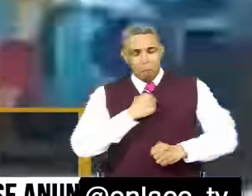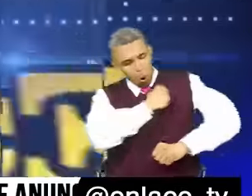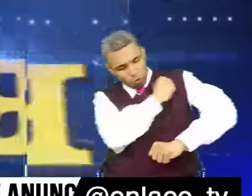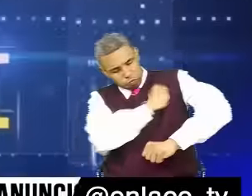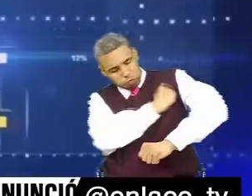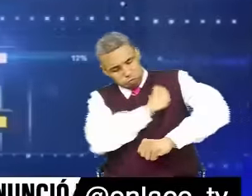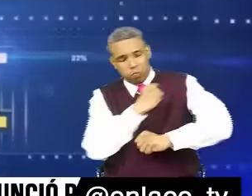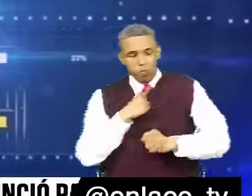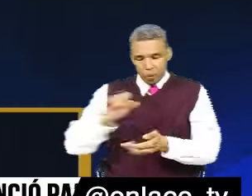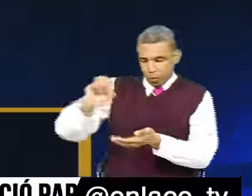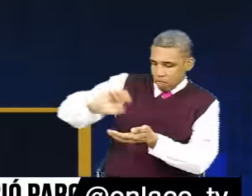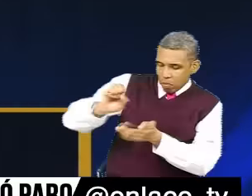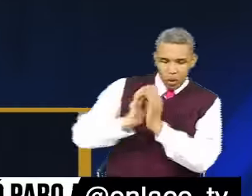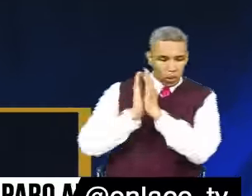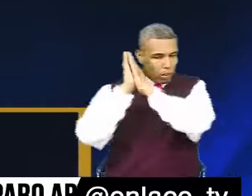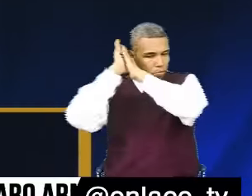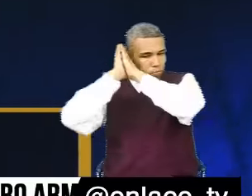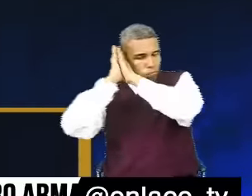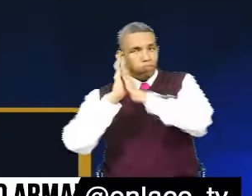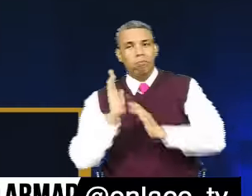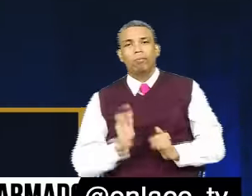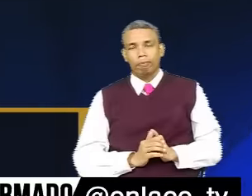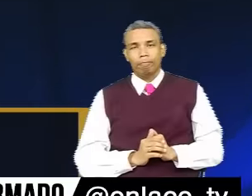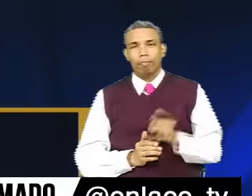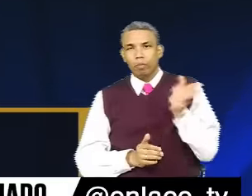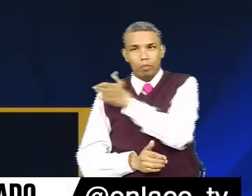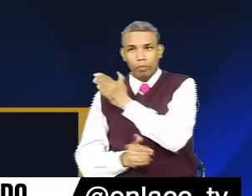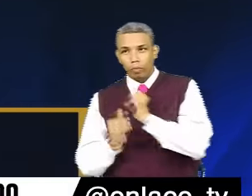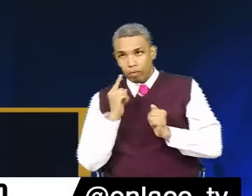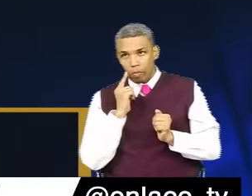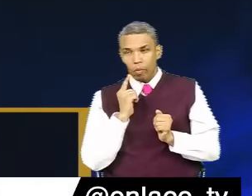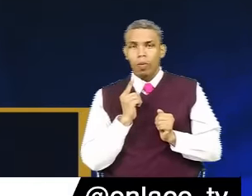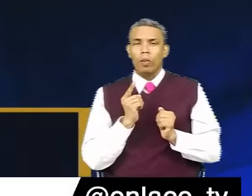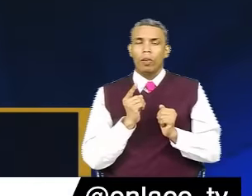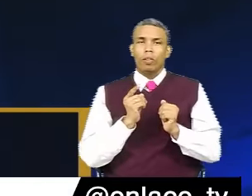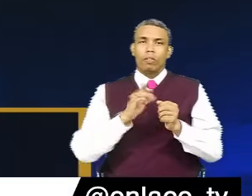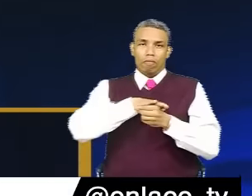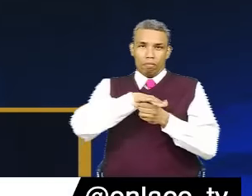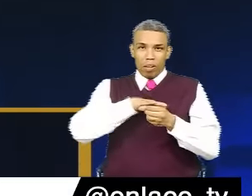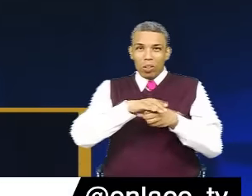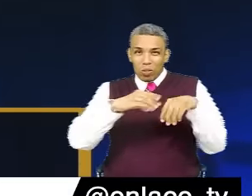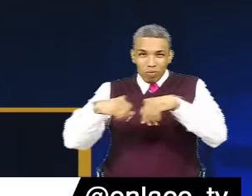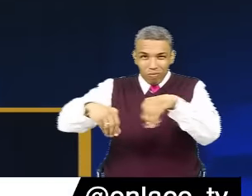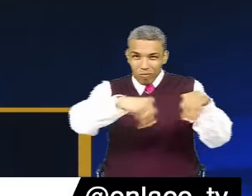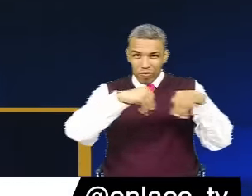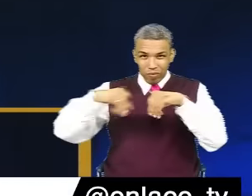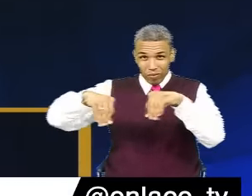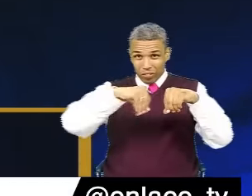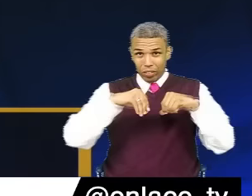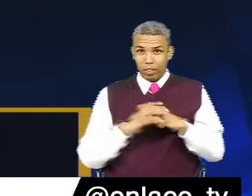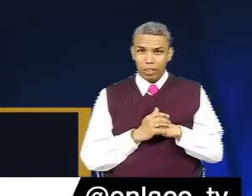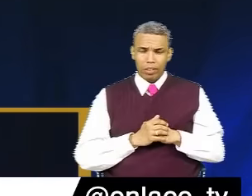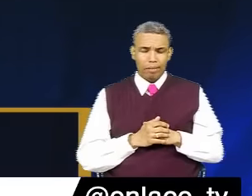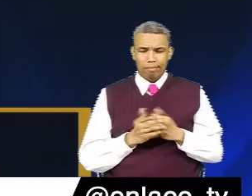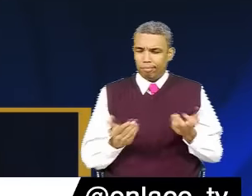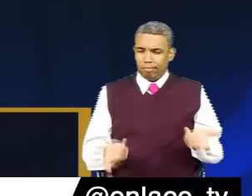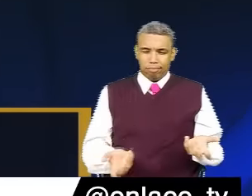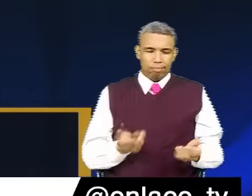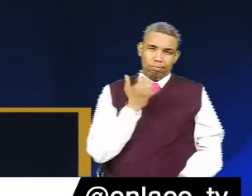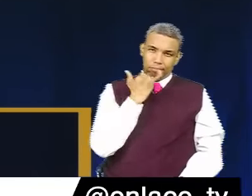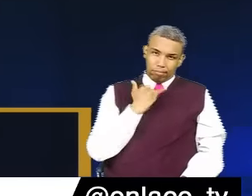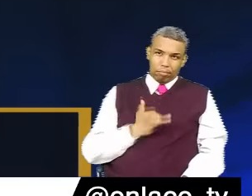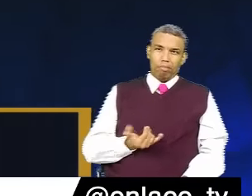mano. Y para terminar, como algo insólito, han catalogado los habitantes del barrio Arenal en la Comuna 1 de la ciudad las condiciones en